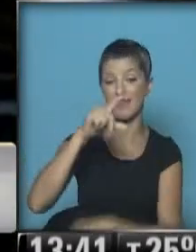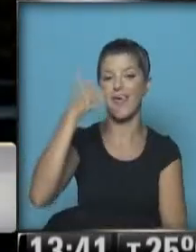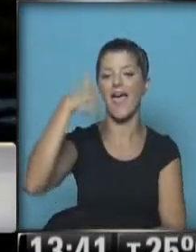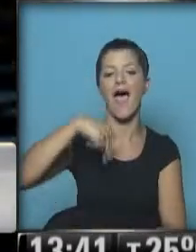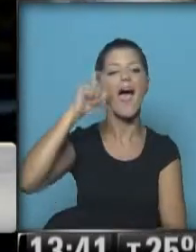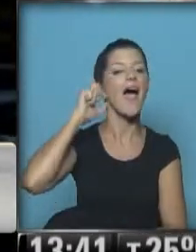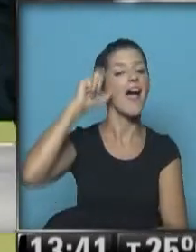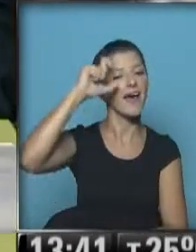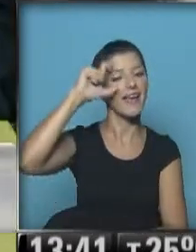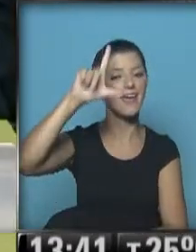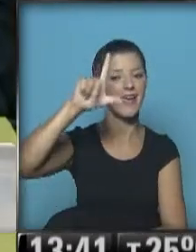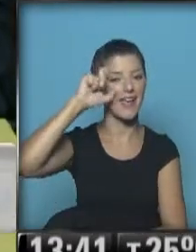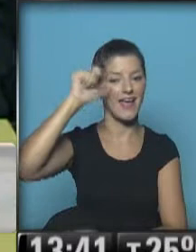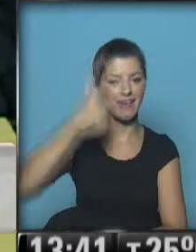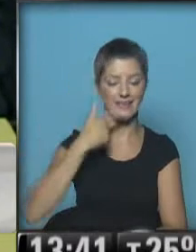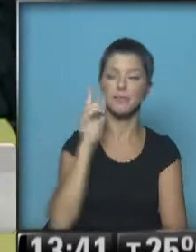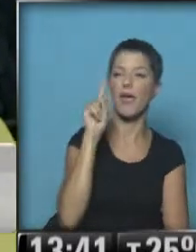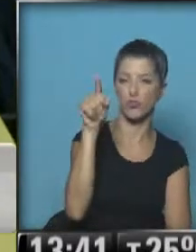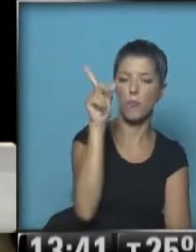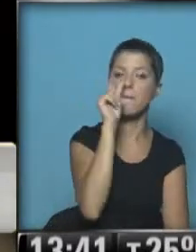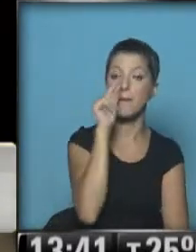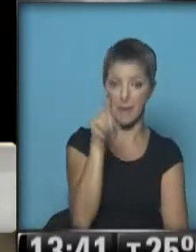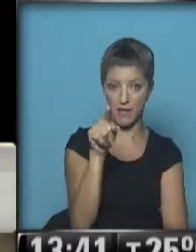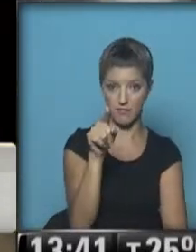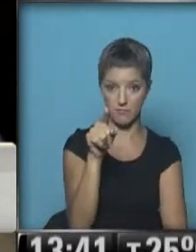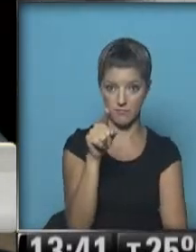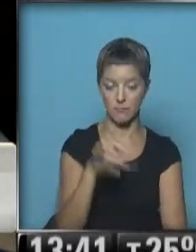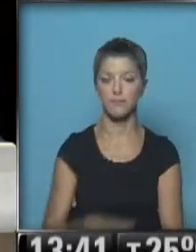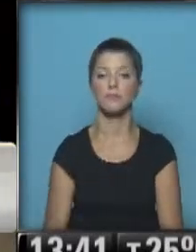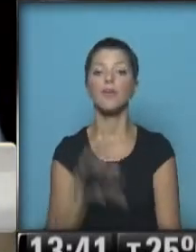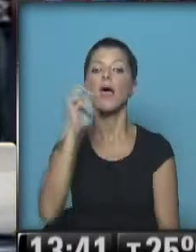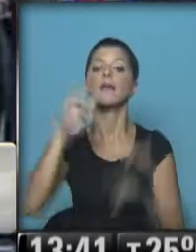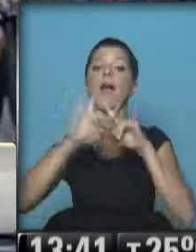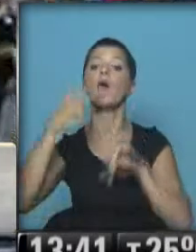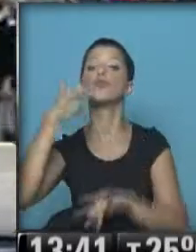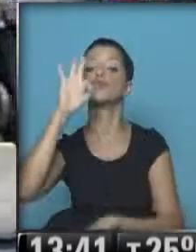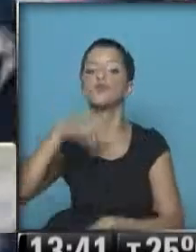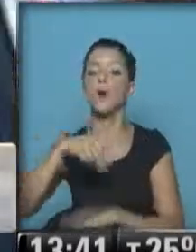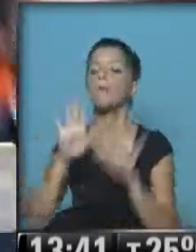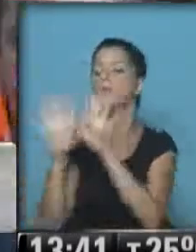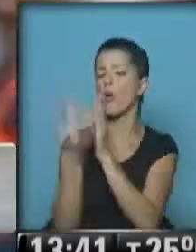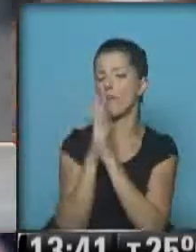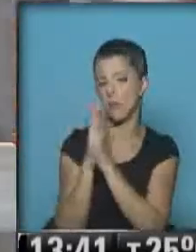Aquí tenemos al padre, Franklin Rawson. A ver, doctor, por favor.